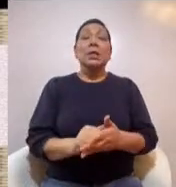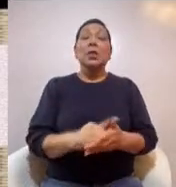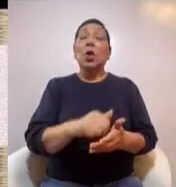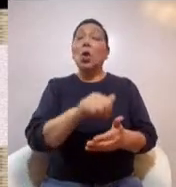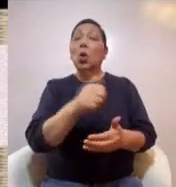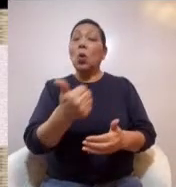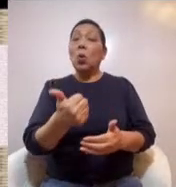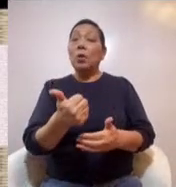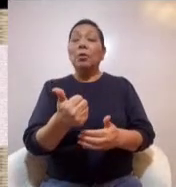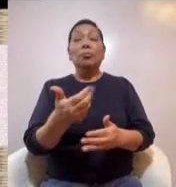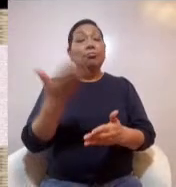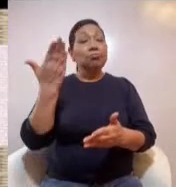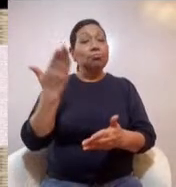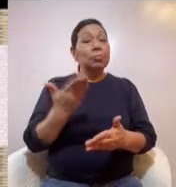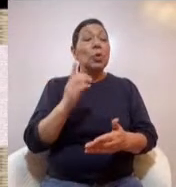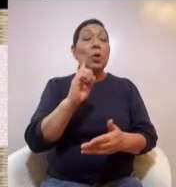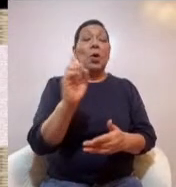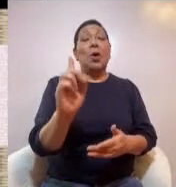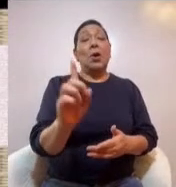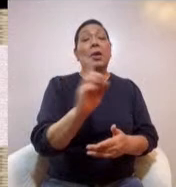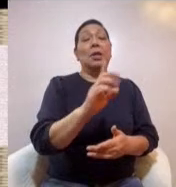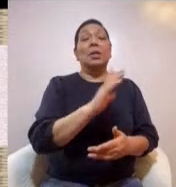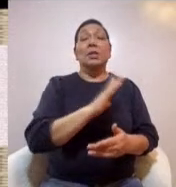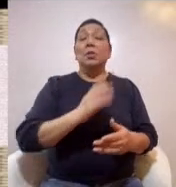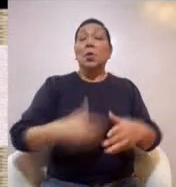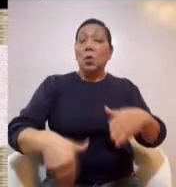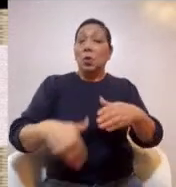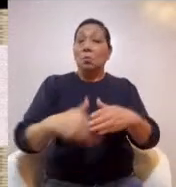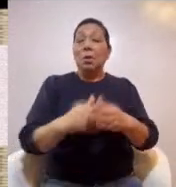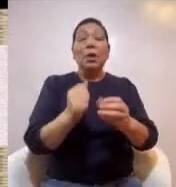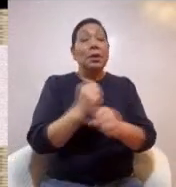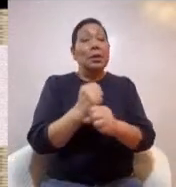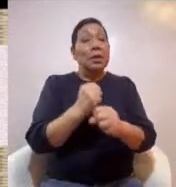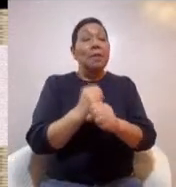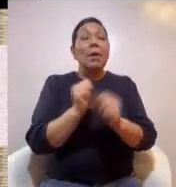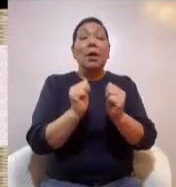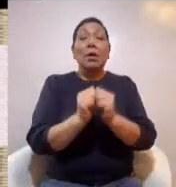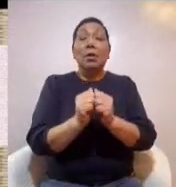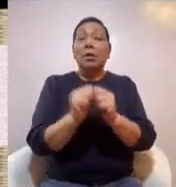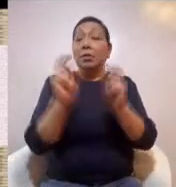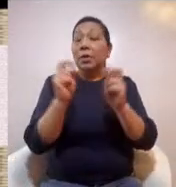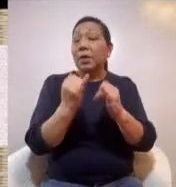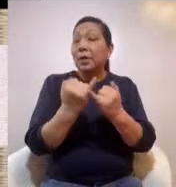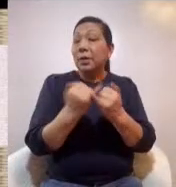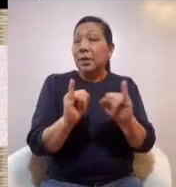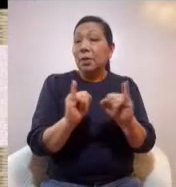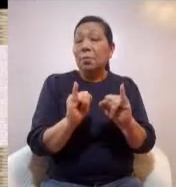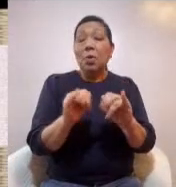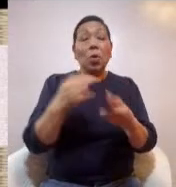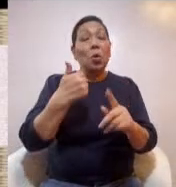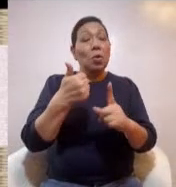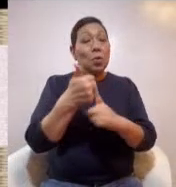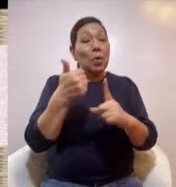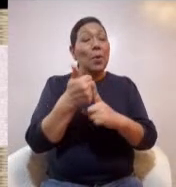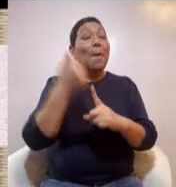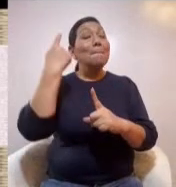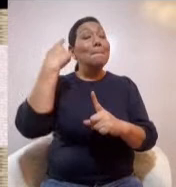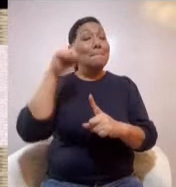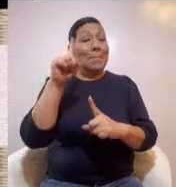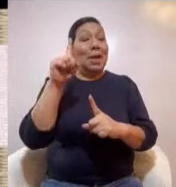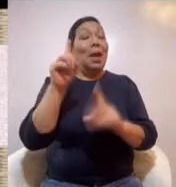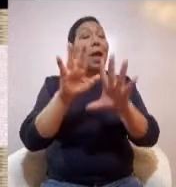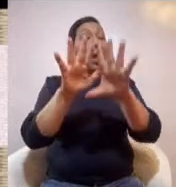convención, y una experta por cada uno de los estados de la convención que trabajan a título independiente y en nombre